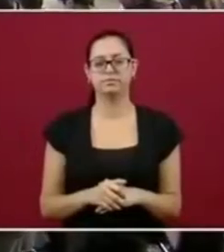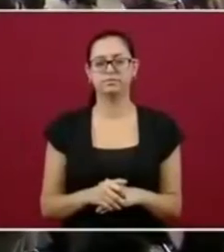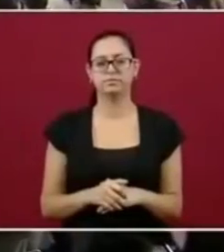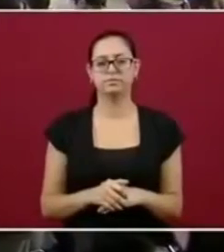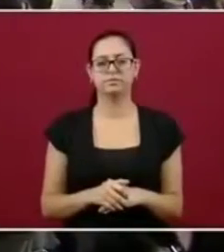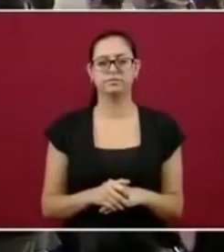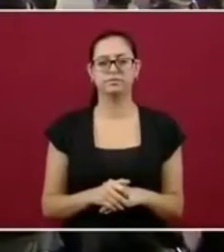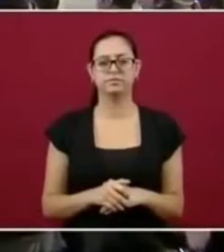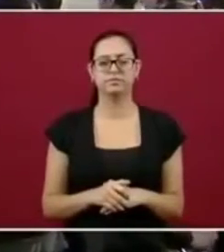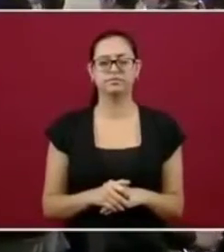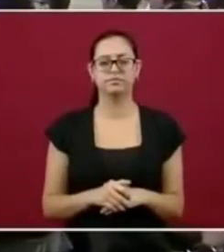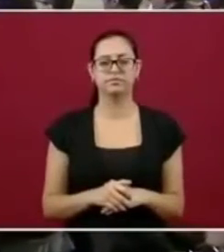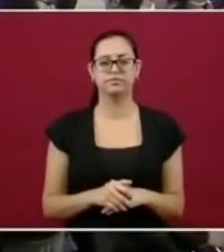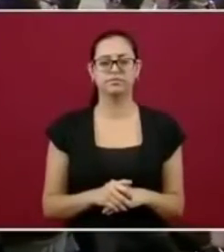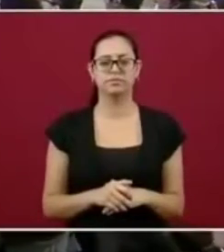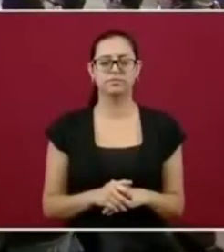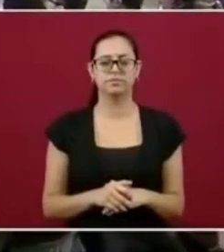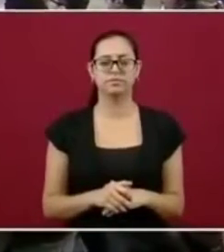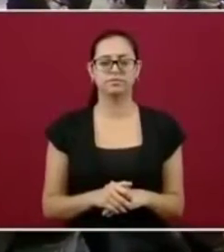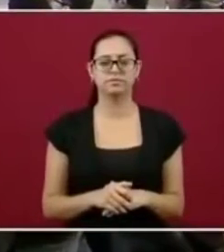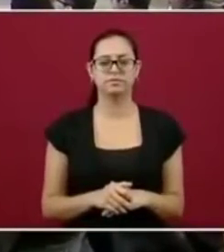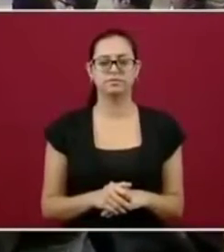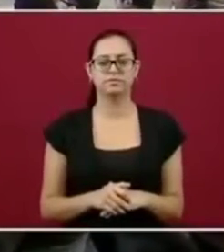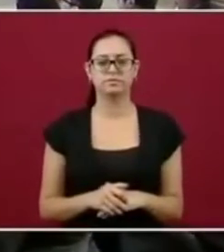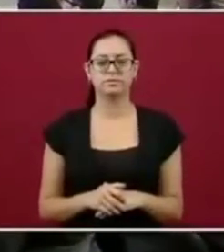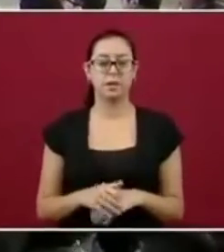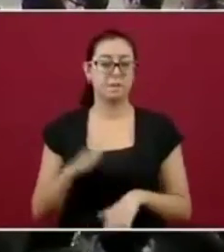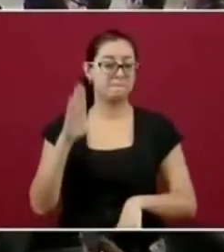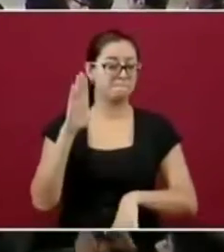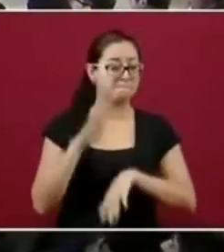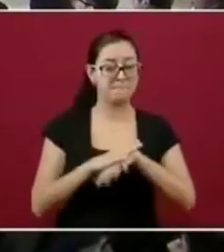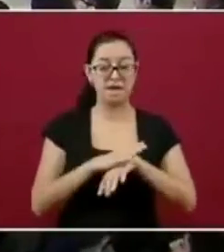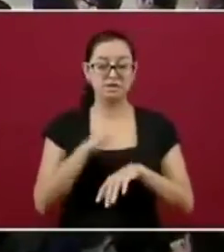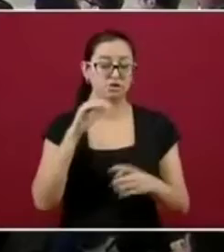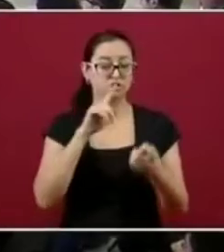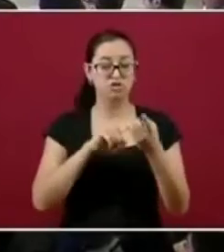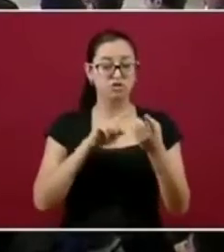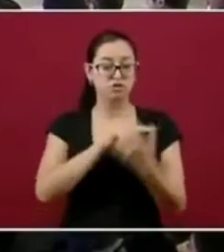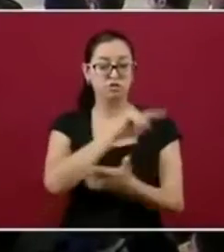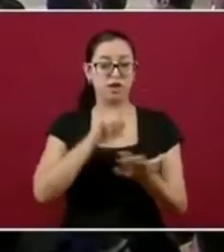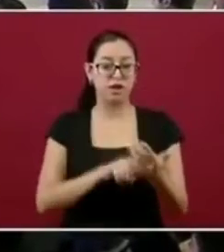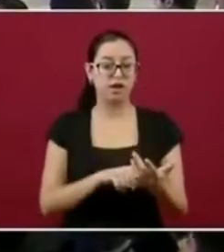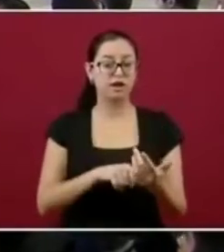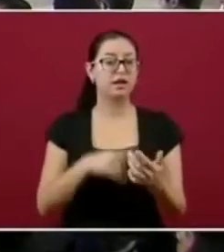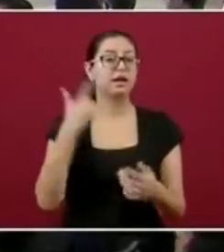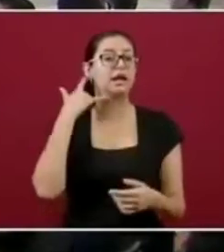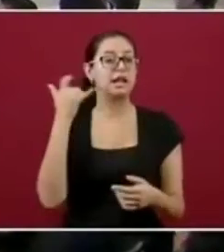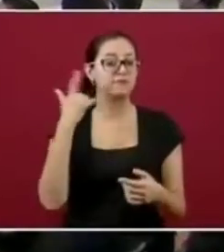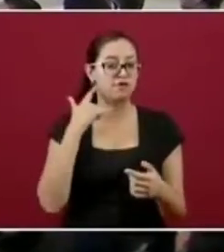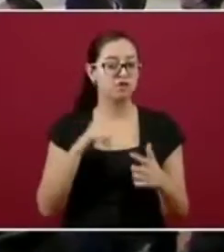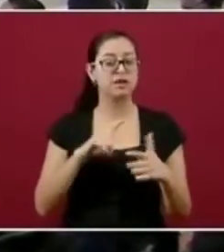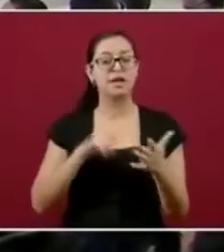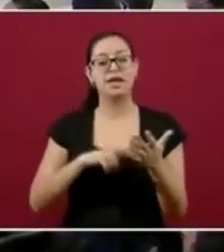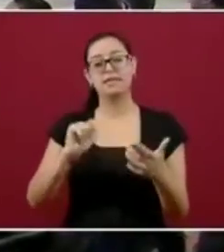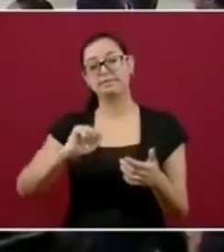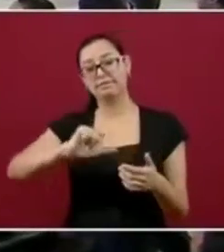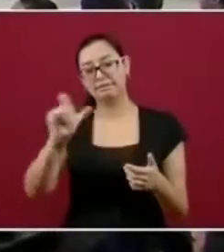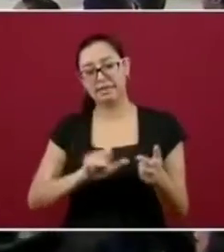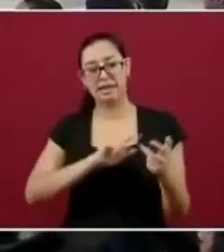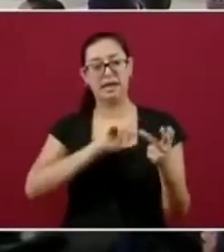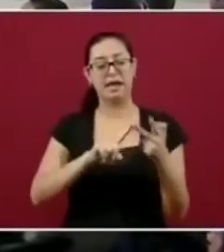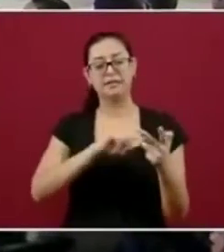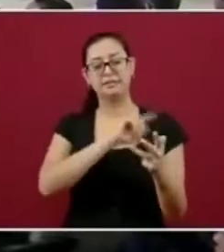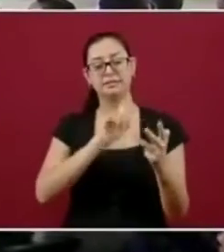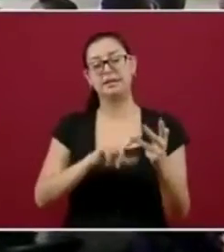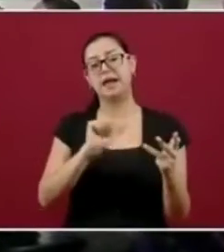la mayor concentración en California, Texas y Arizona. California son 4